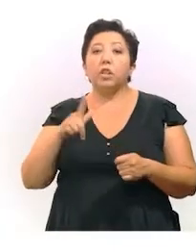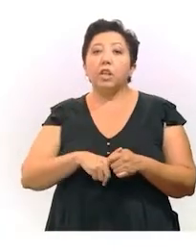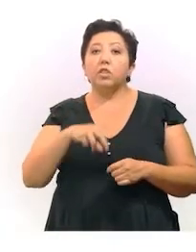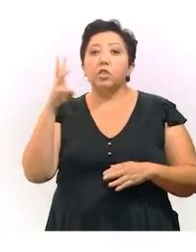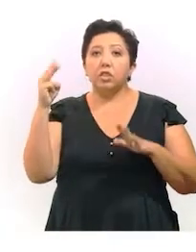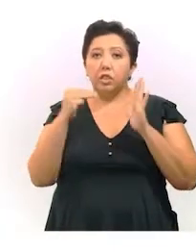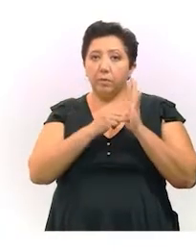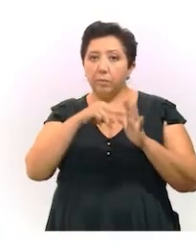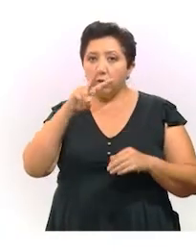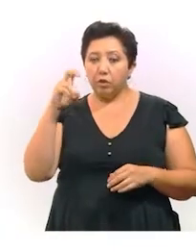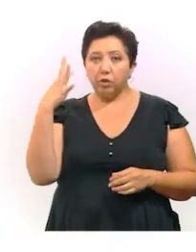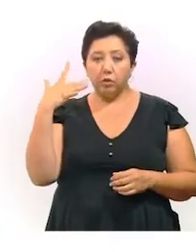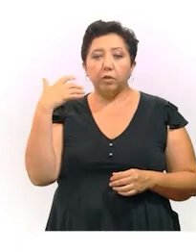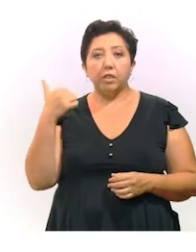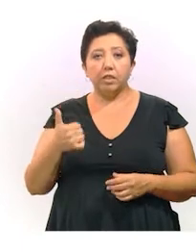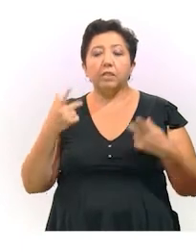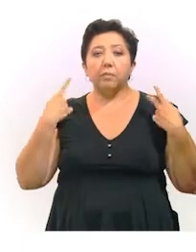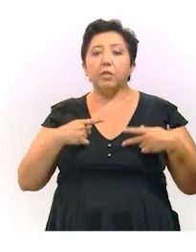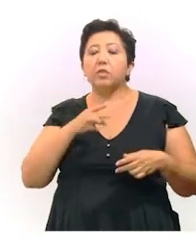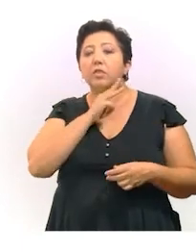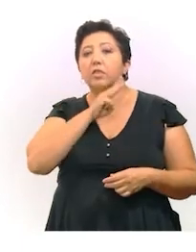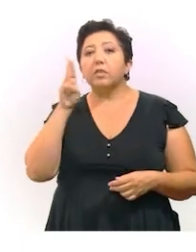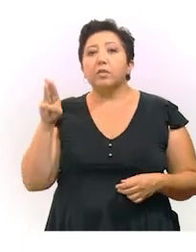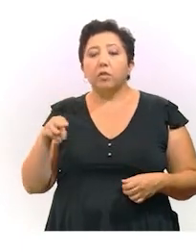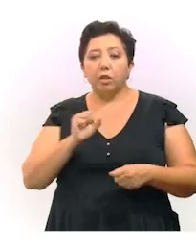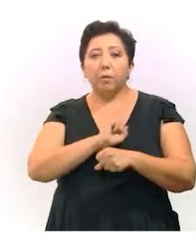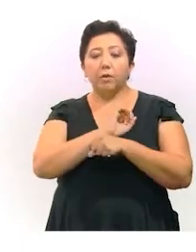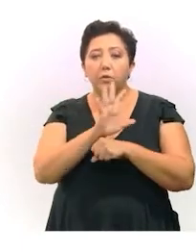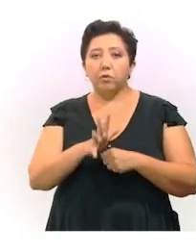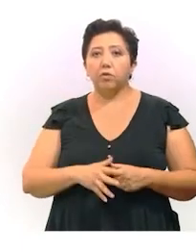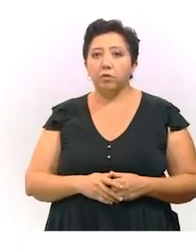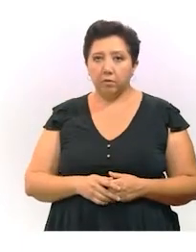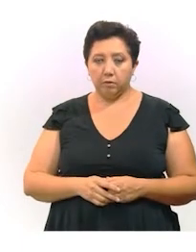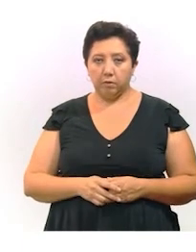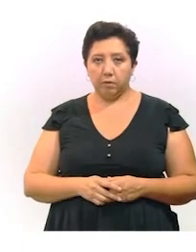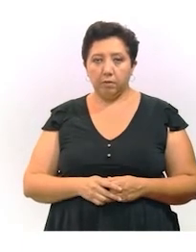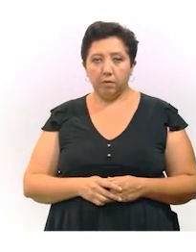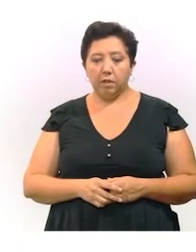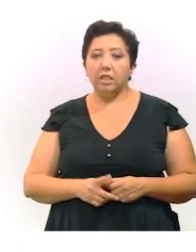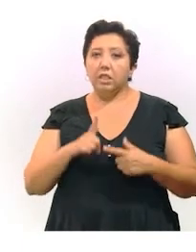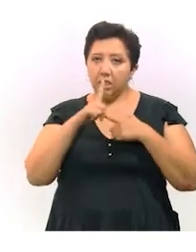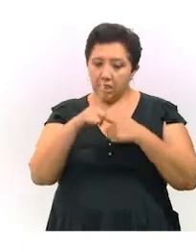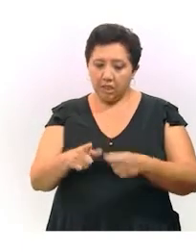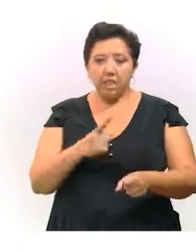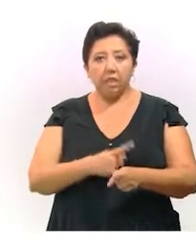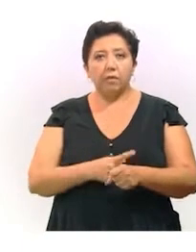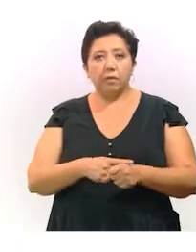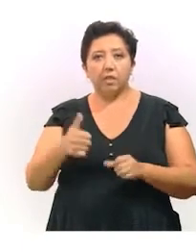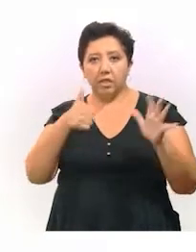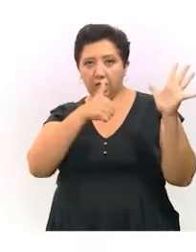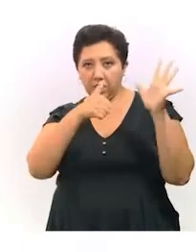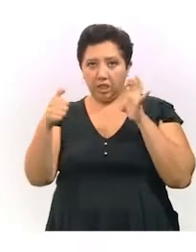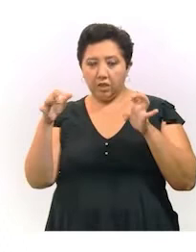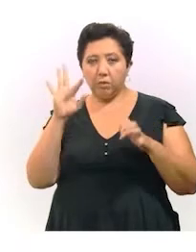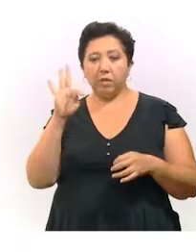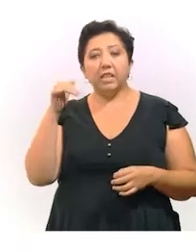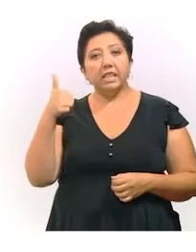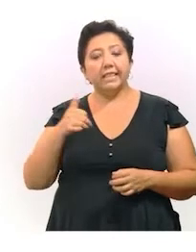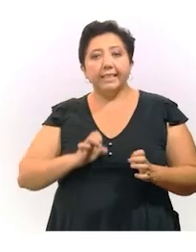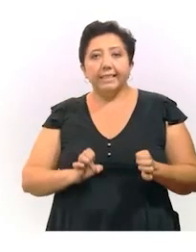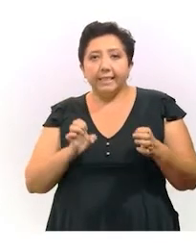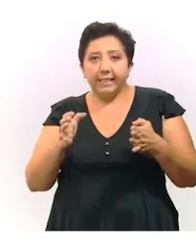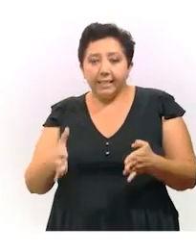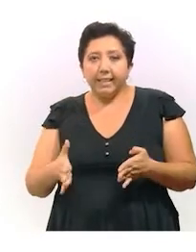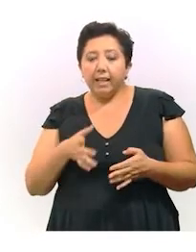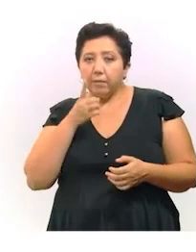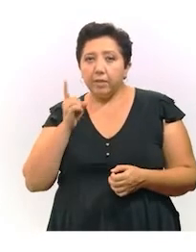son 3.256 las personas fallecidas a causa del coronavirus. De los casos activos, 646 están